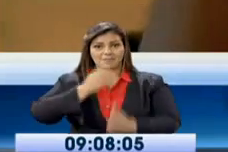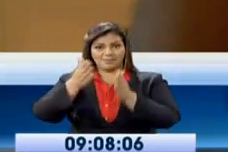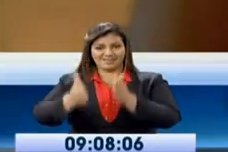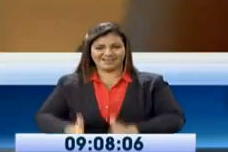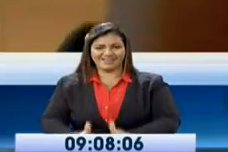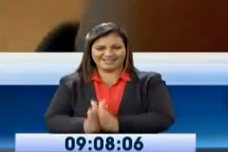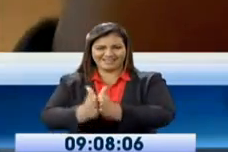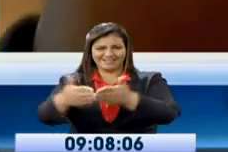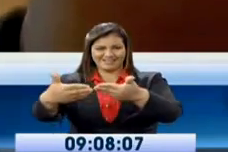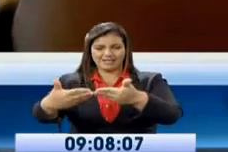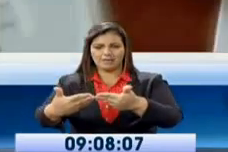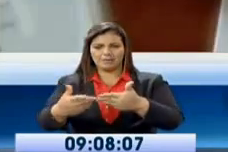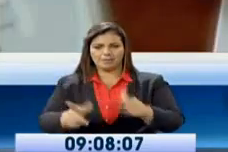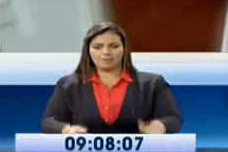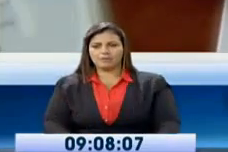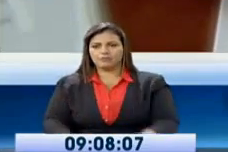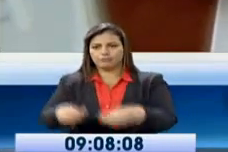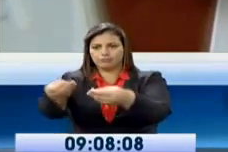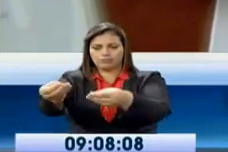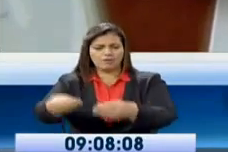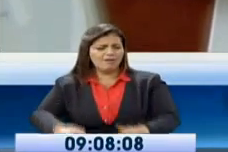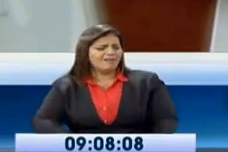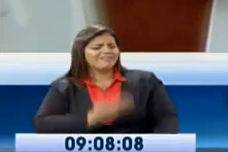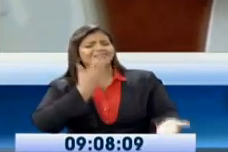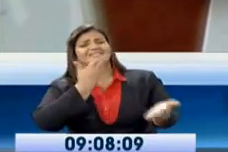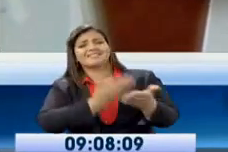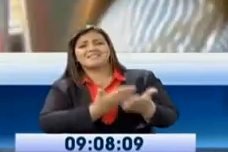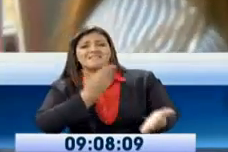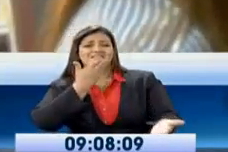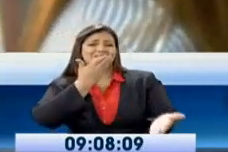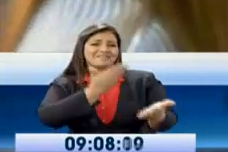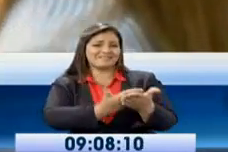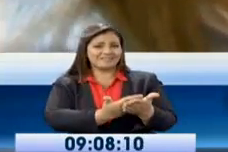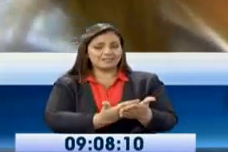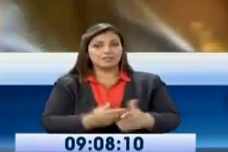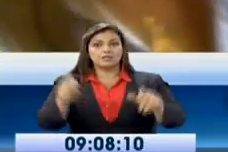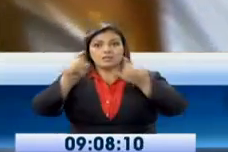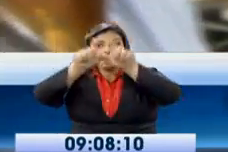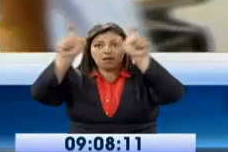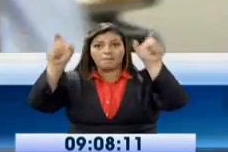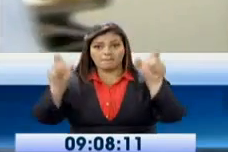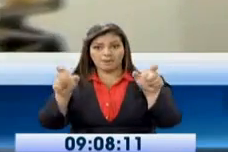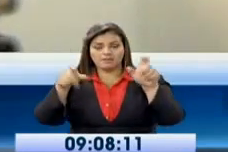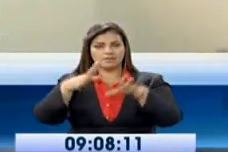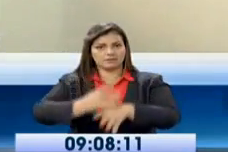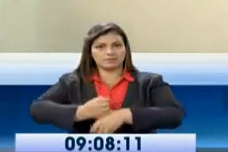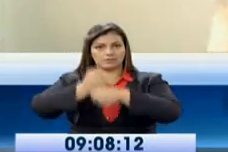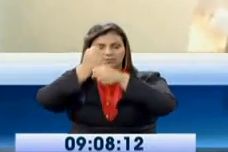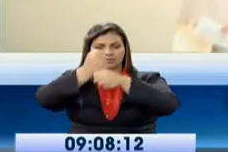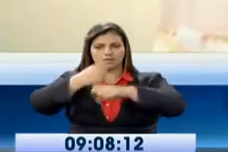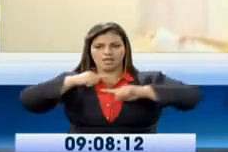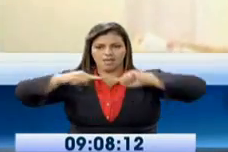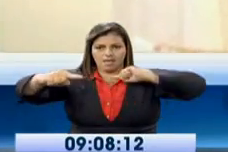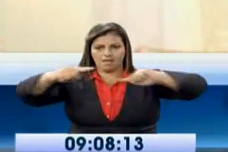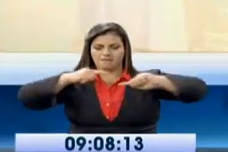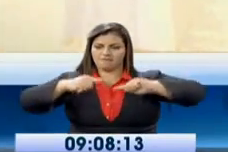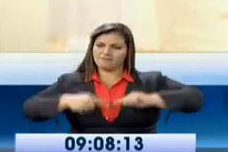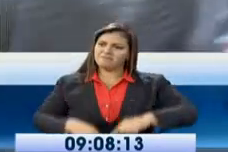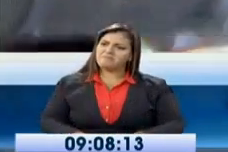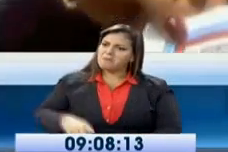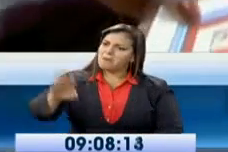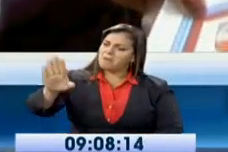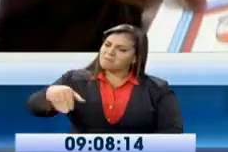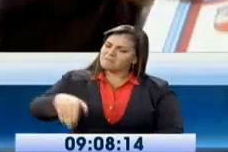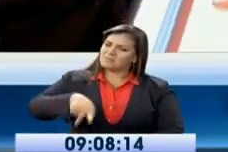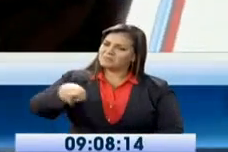empresa para la que trabaja, misma que le extendió un reconocimiento. El residente se quedó súper agradecido con